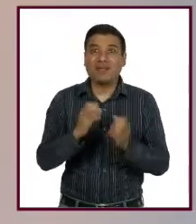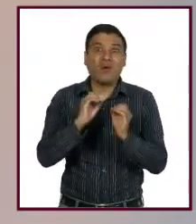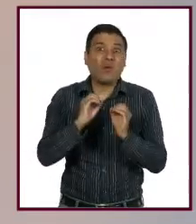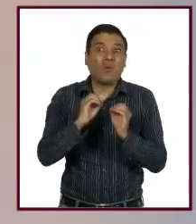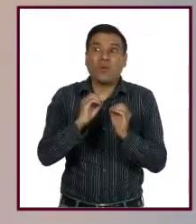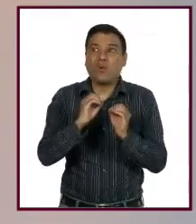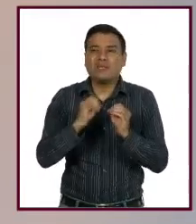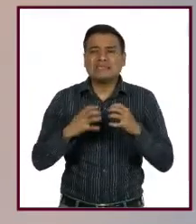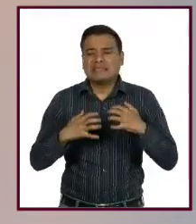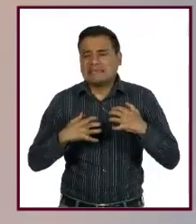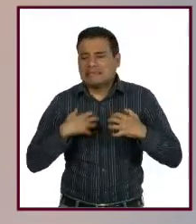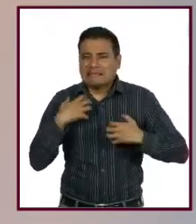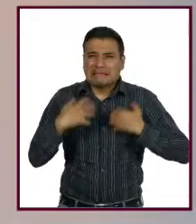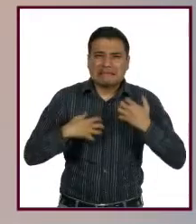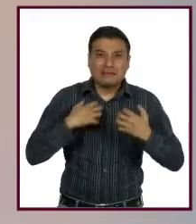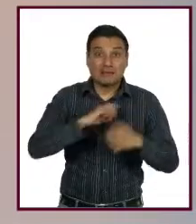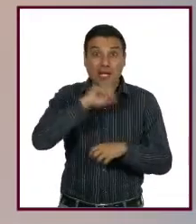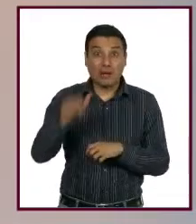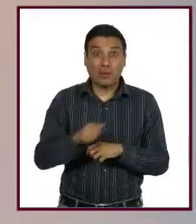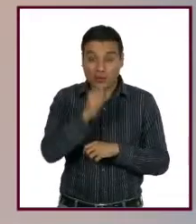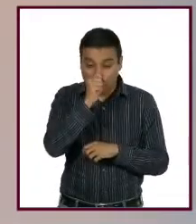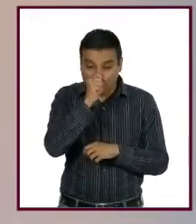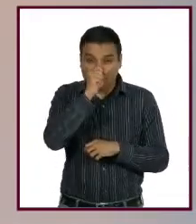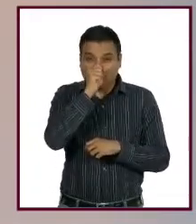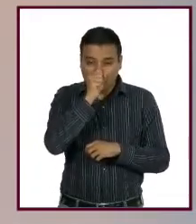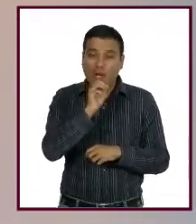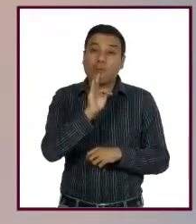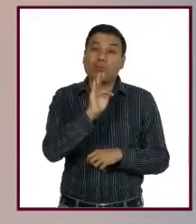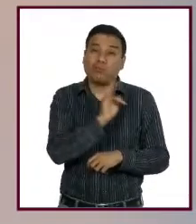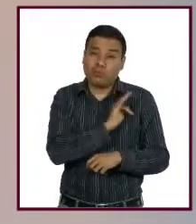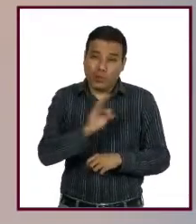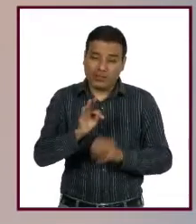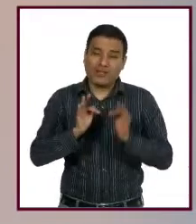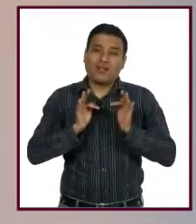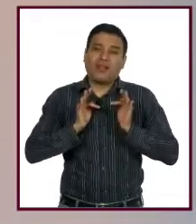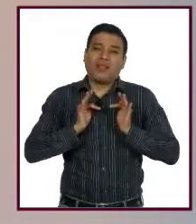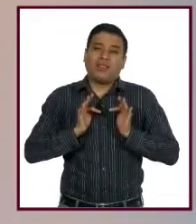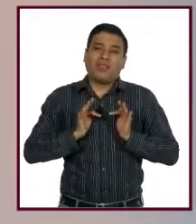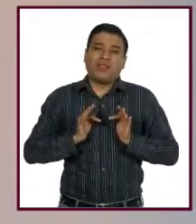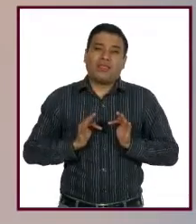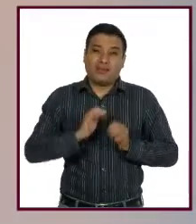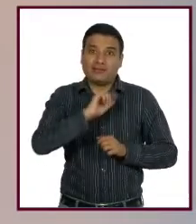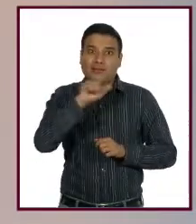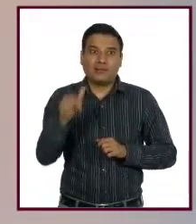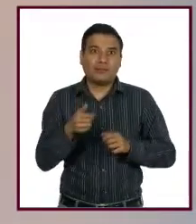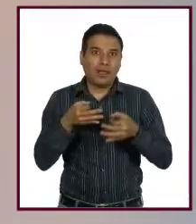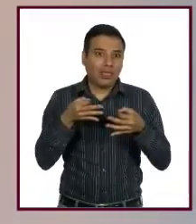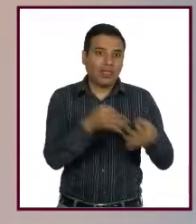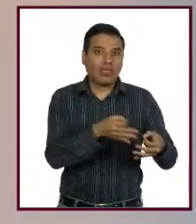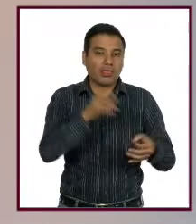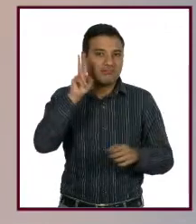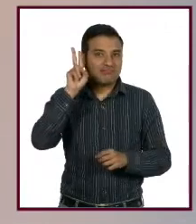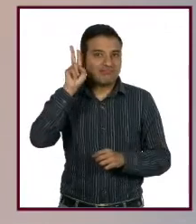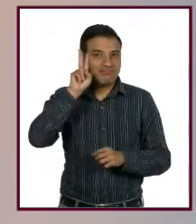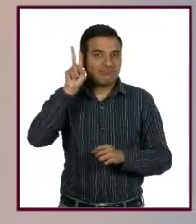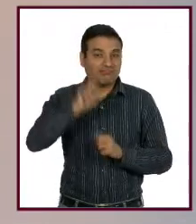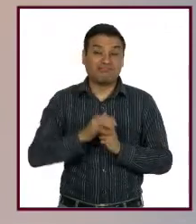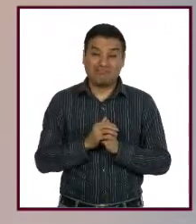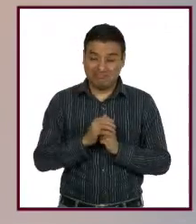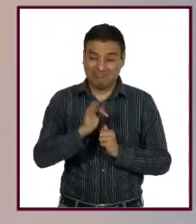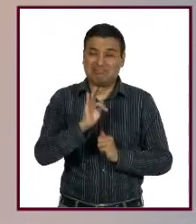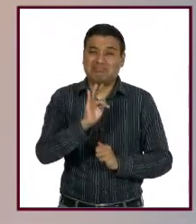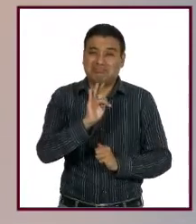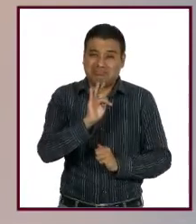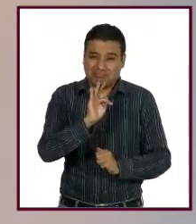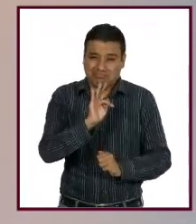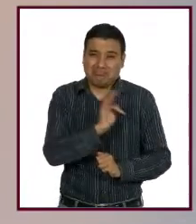desesperanza, son factores que pudieran estar relacionados a que uno se enganche después de esa experimentación y que ese efecto sea una situación